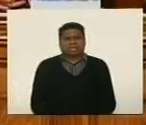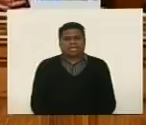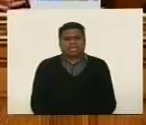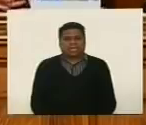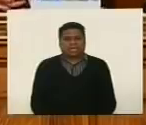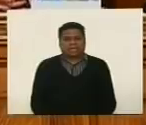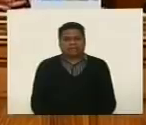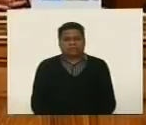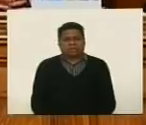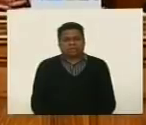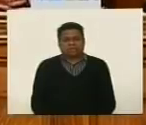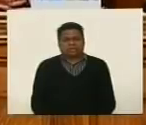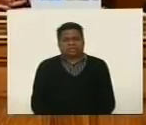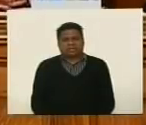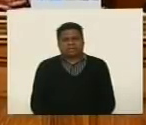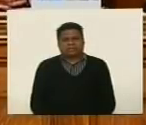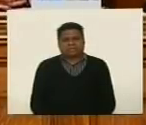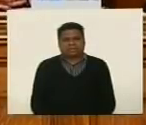más allá del trabajo